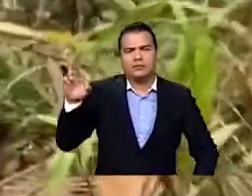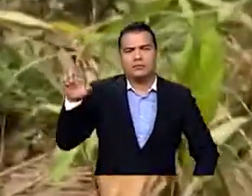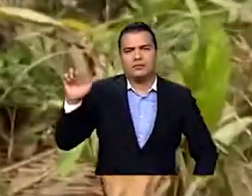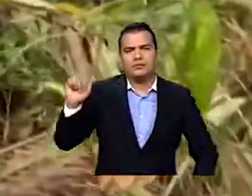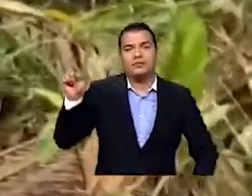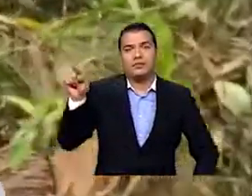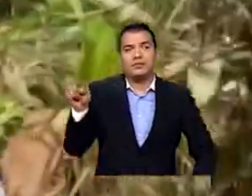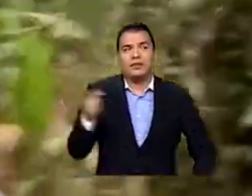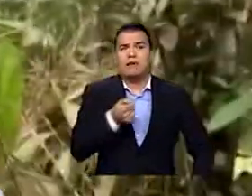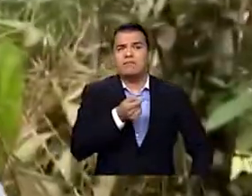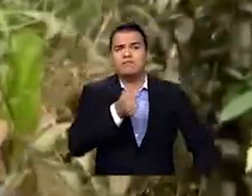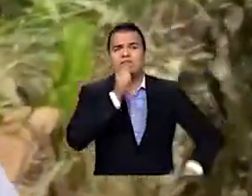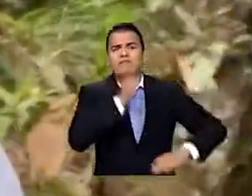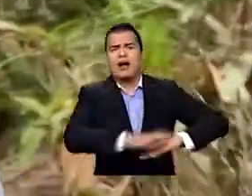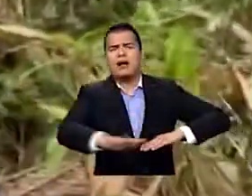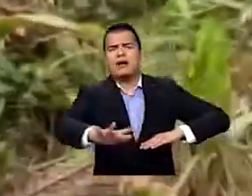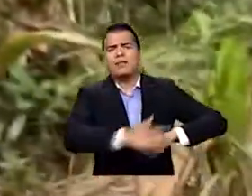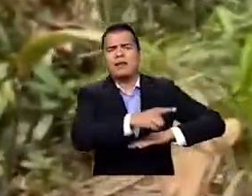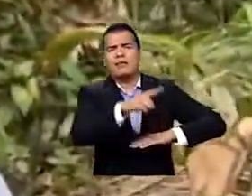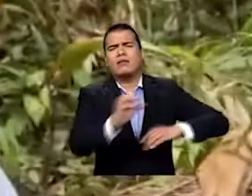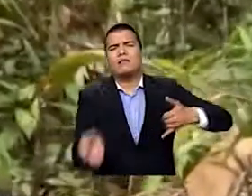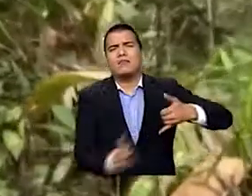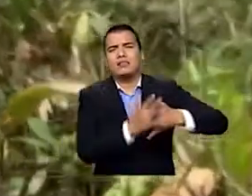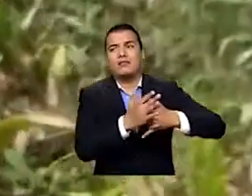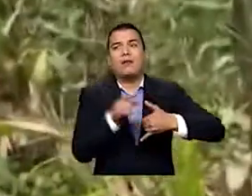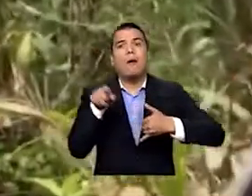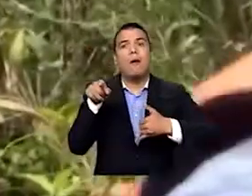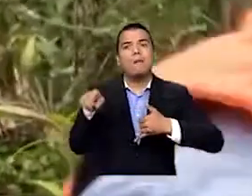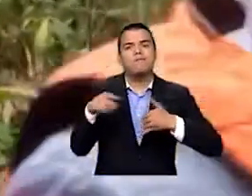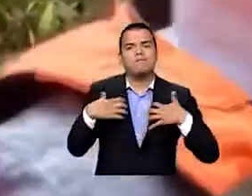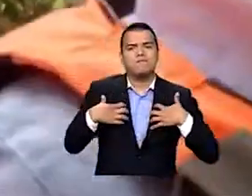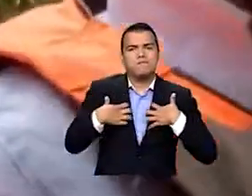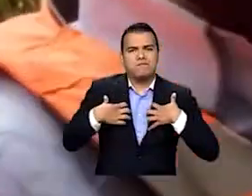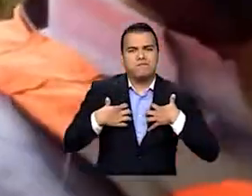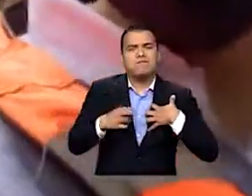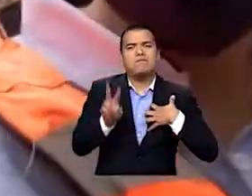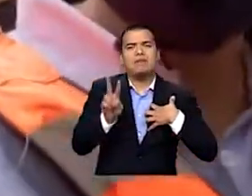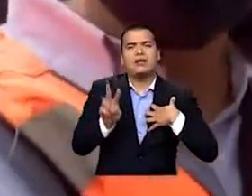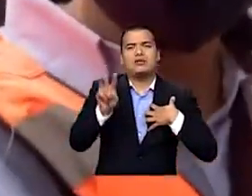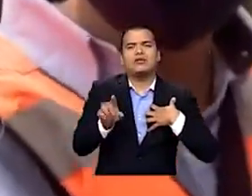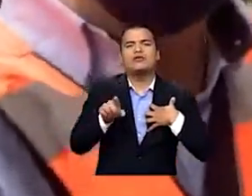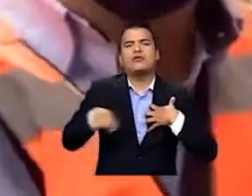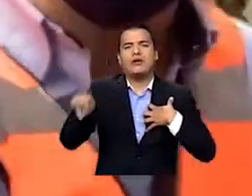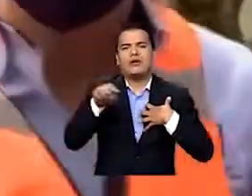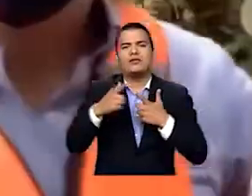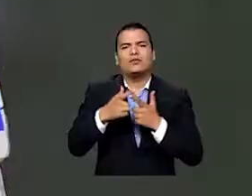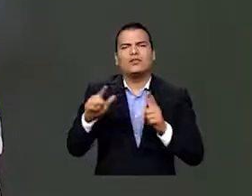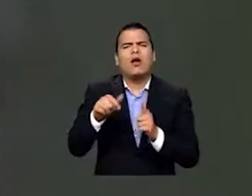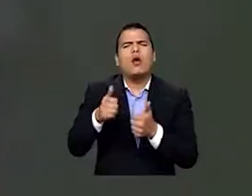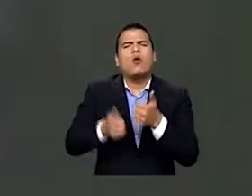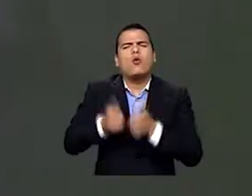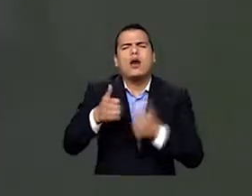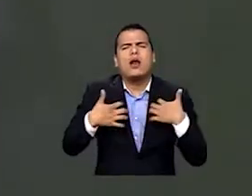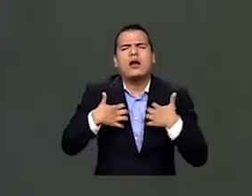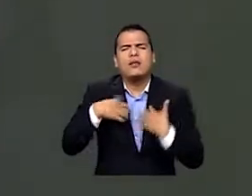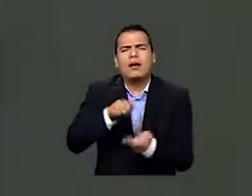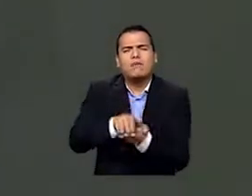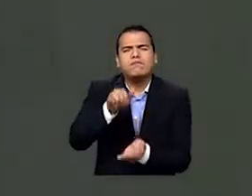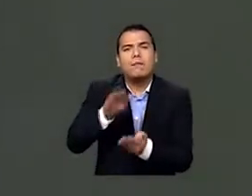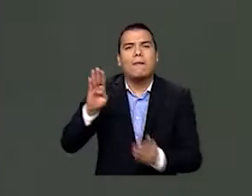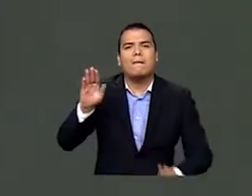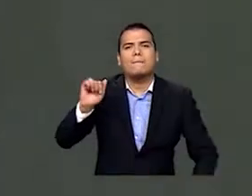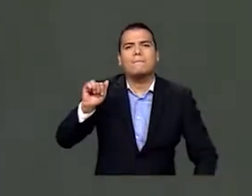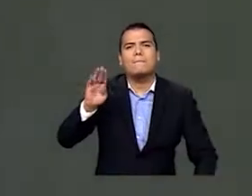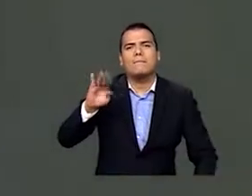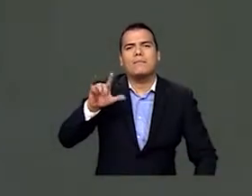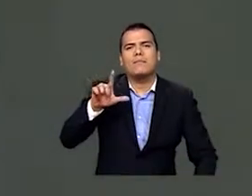Pacífico. Se está llevando a cabo la liberación de justamente babillas. La caravana de la vida poco